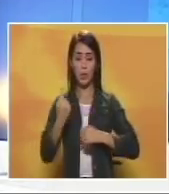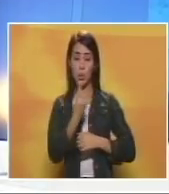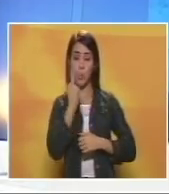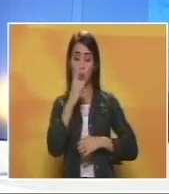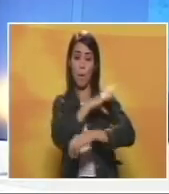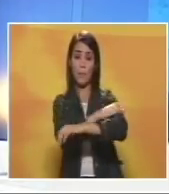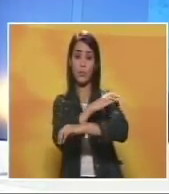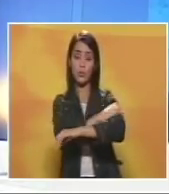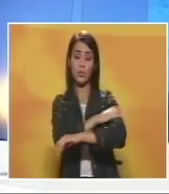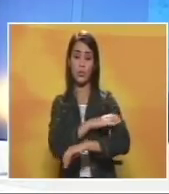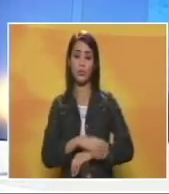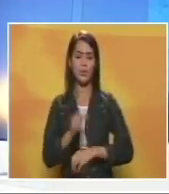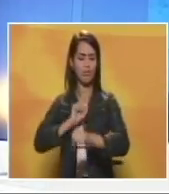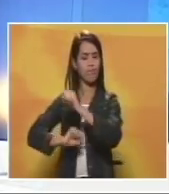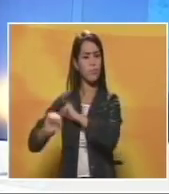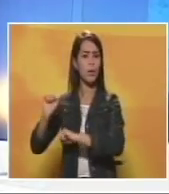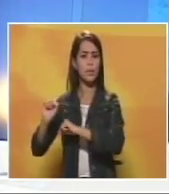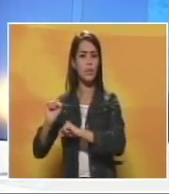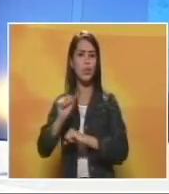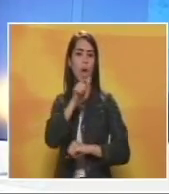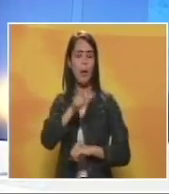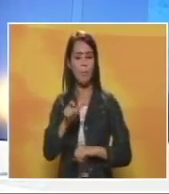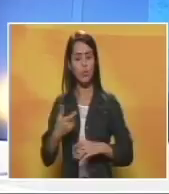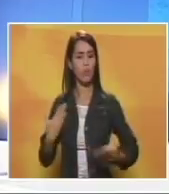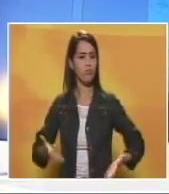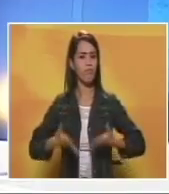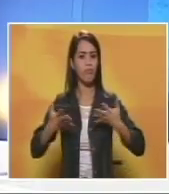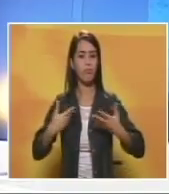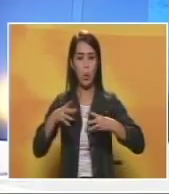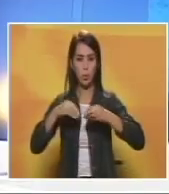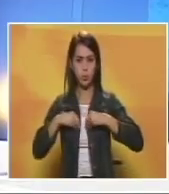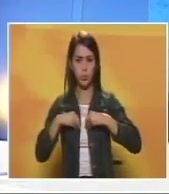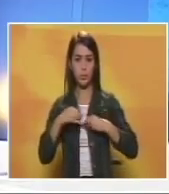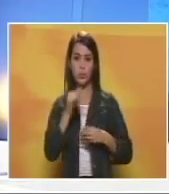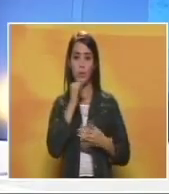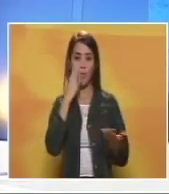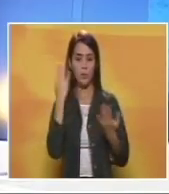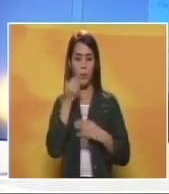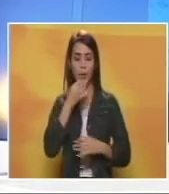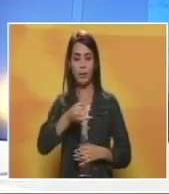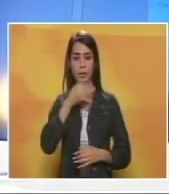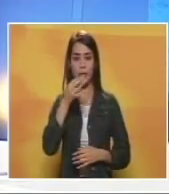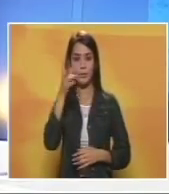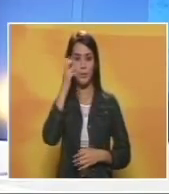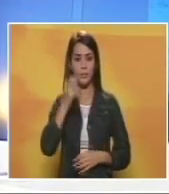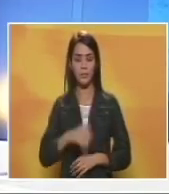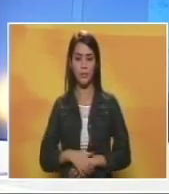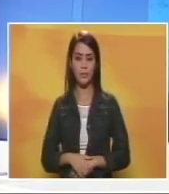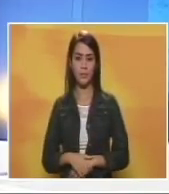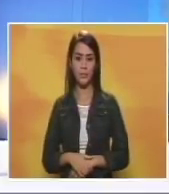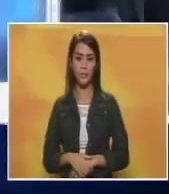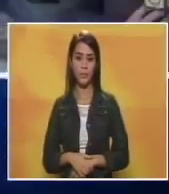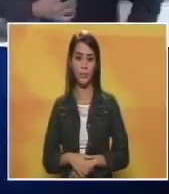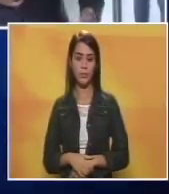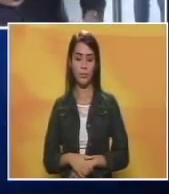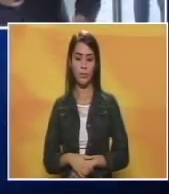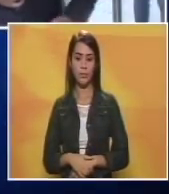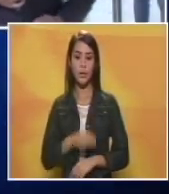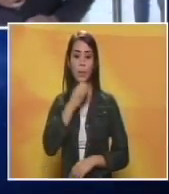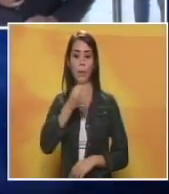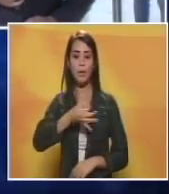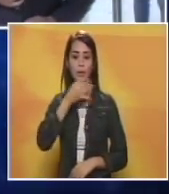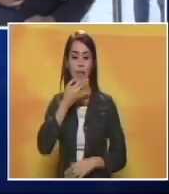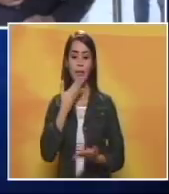de oposición. Rechazó además a quienes promueven la abstención. Euclides Sotillo nos tiene el reporte. Muy buenas tardes, Euclides, te escuchamos. Hola,